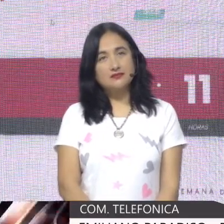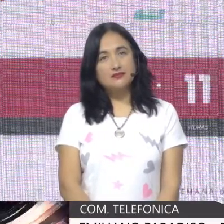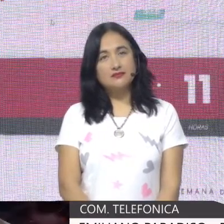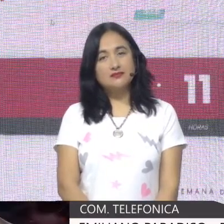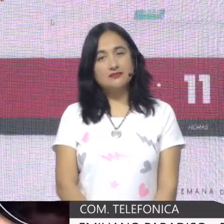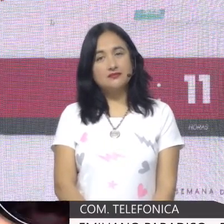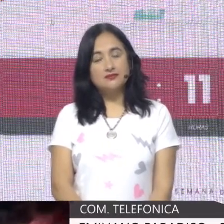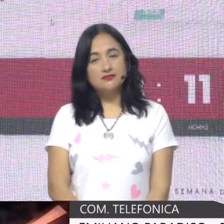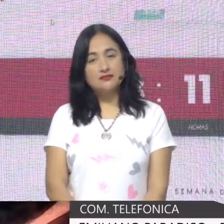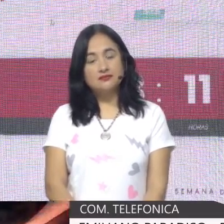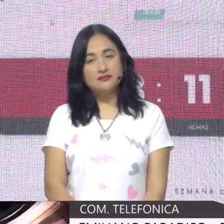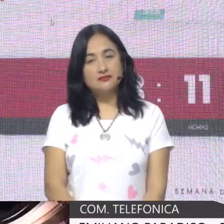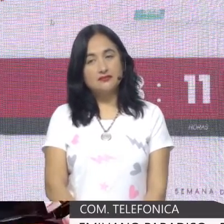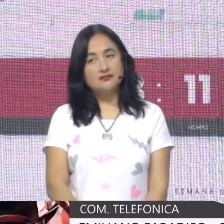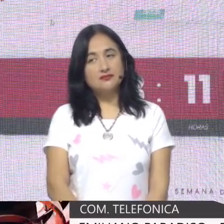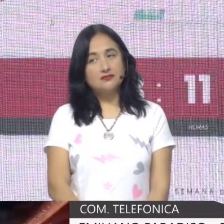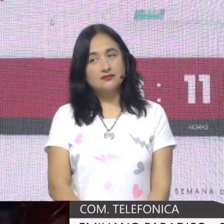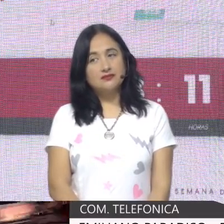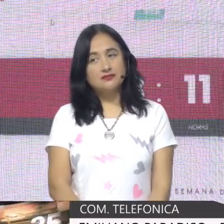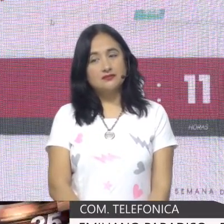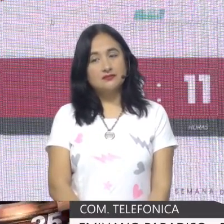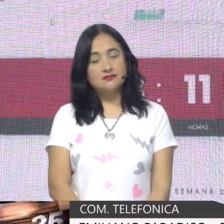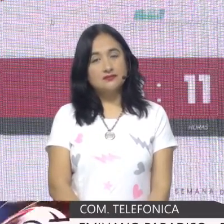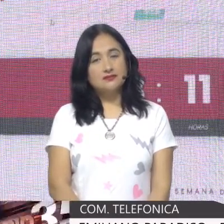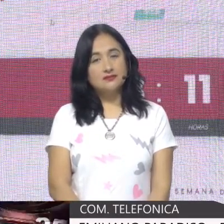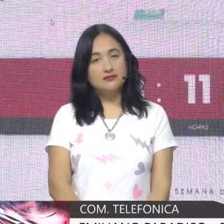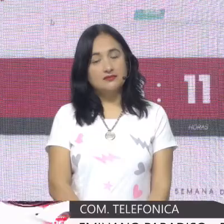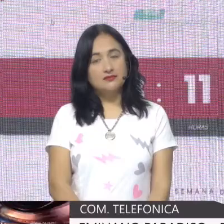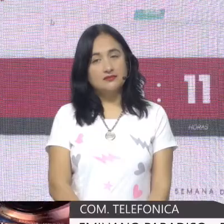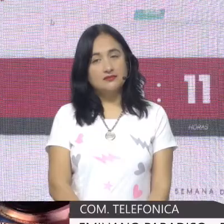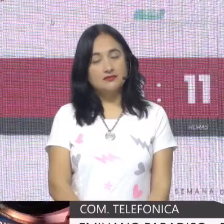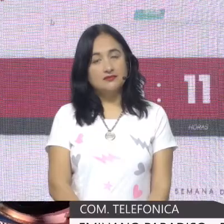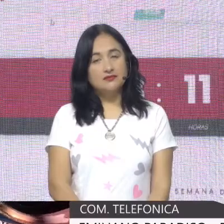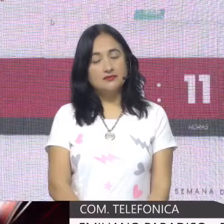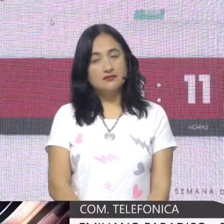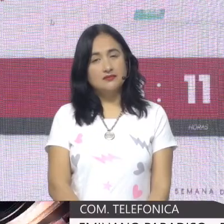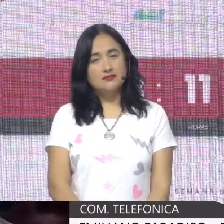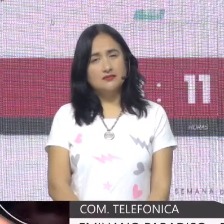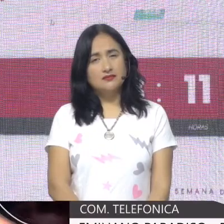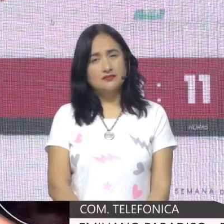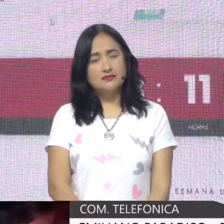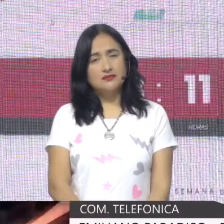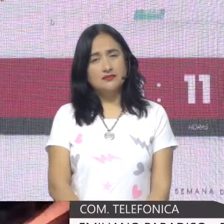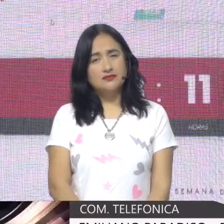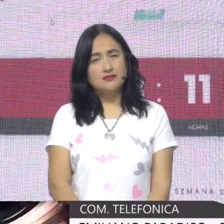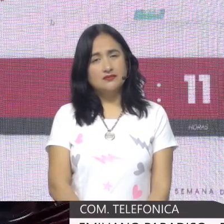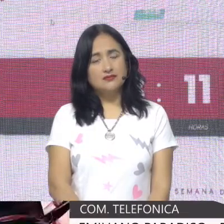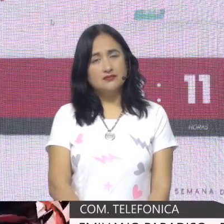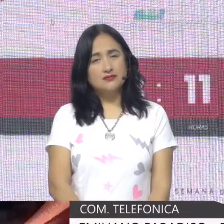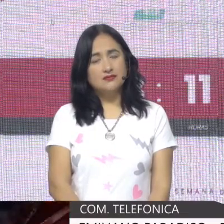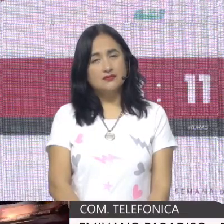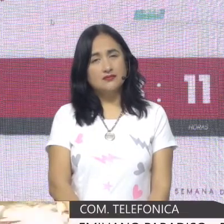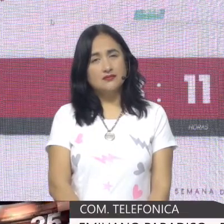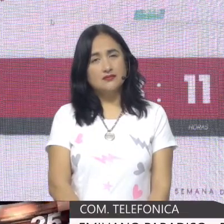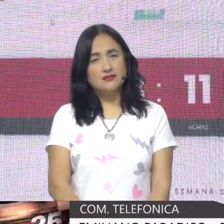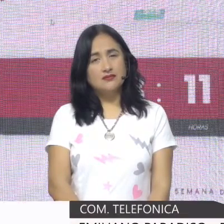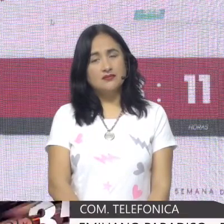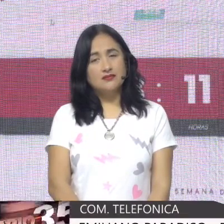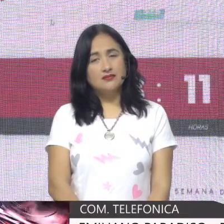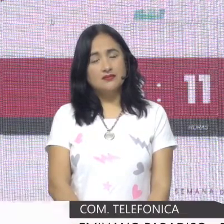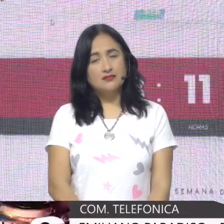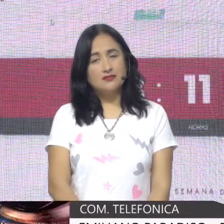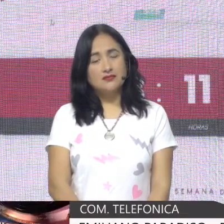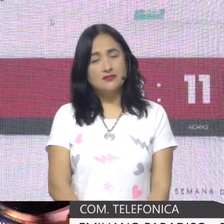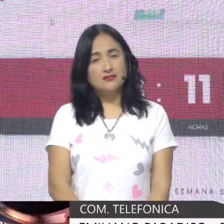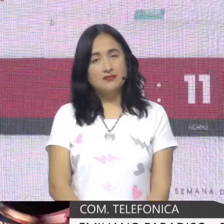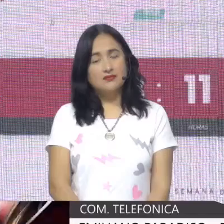Y la verdad que, bueno, no tenemos esa posibilidad, pero no va a dejar de pasar por alto. Y vamos a generar una agenda bastante